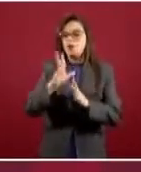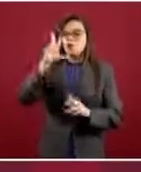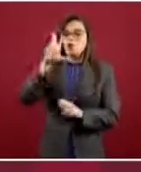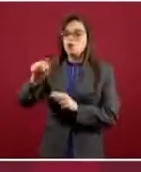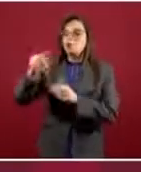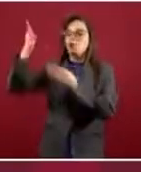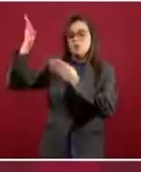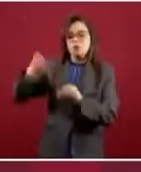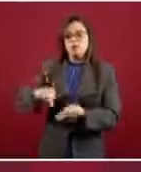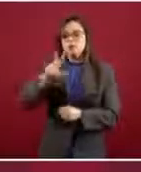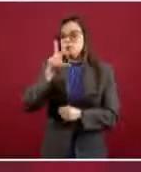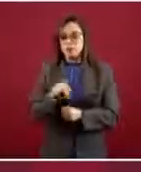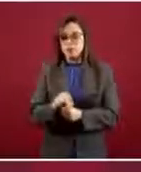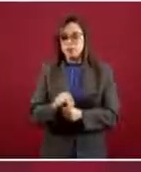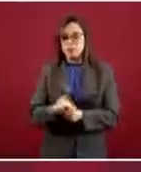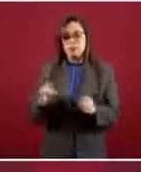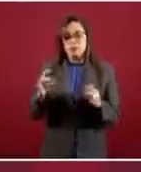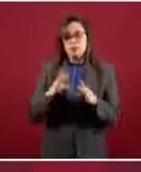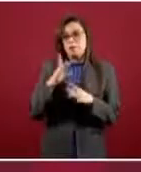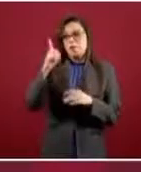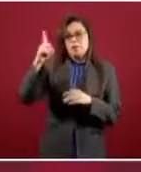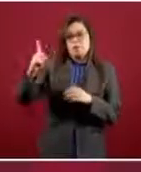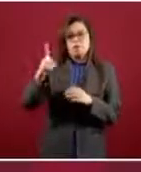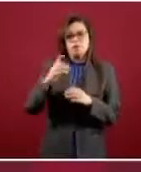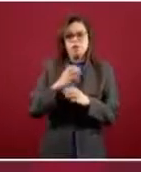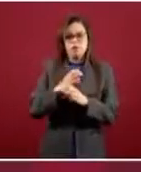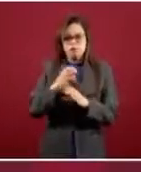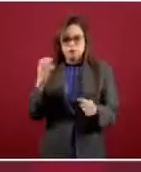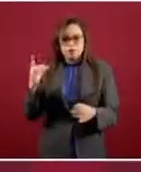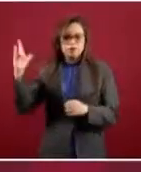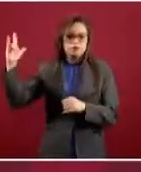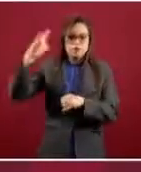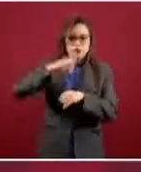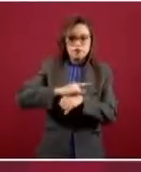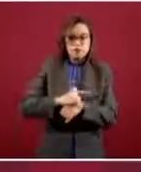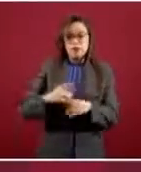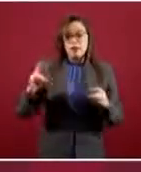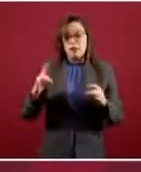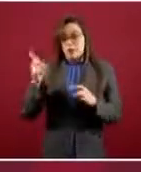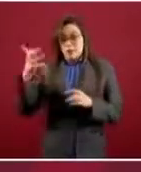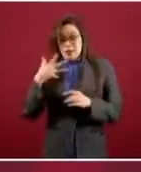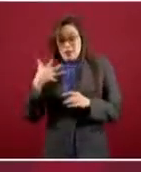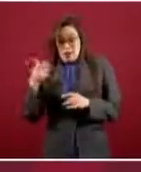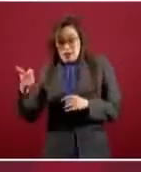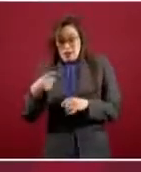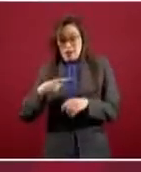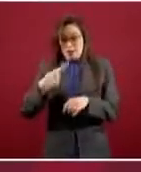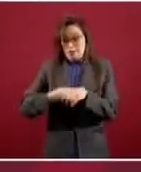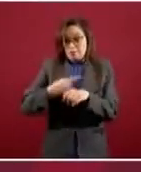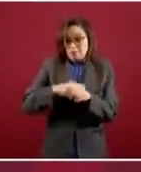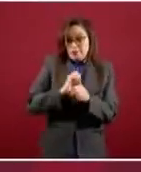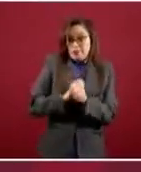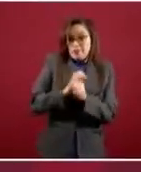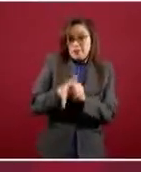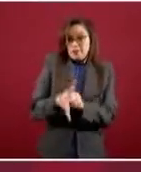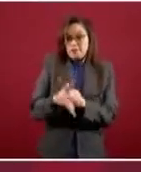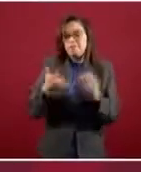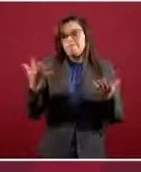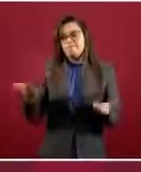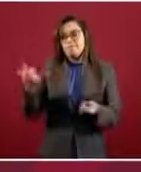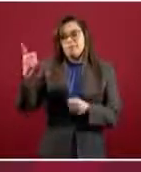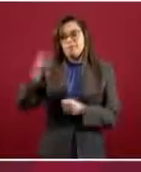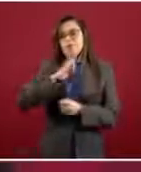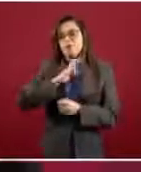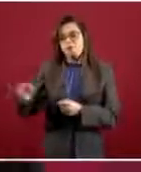porque en su transporte, en su trasiego, si llegaran a tener infecciones por COVID, van a